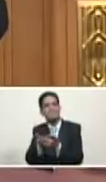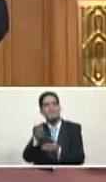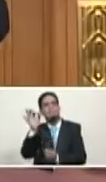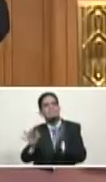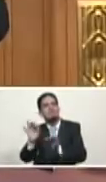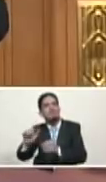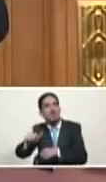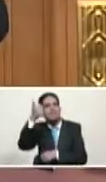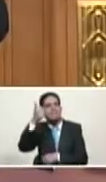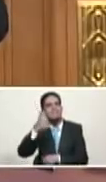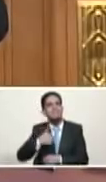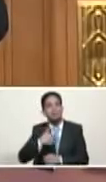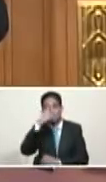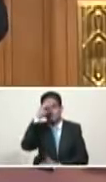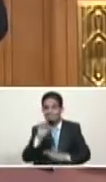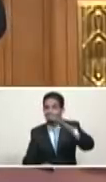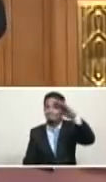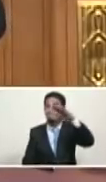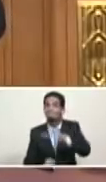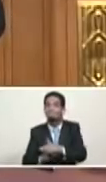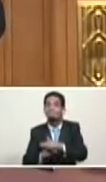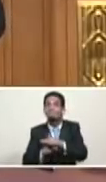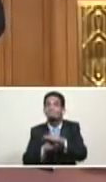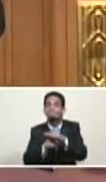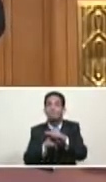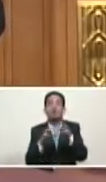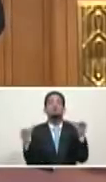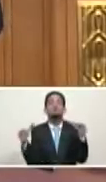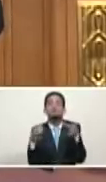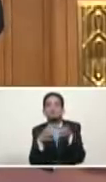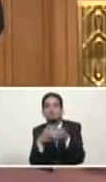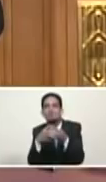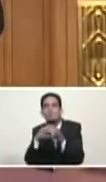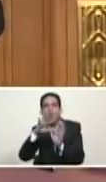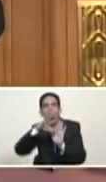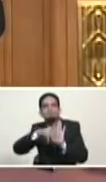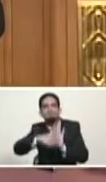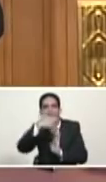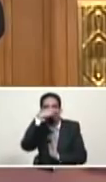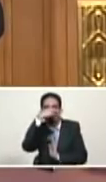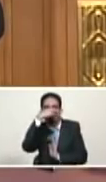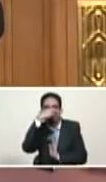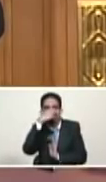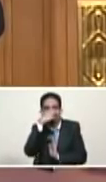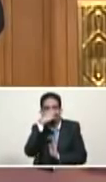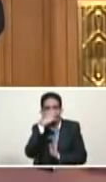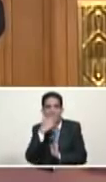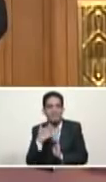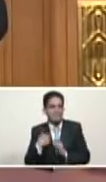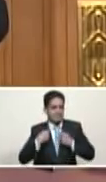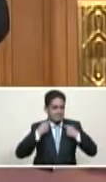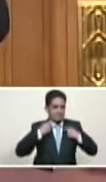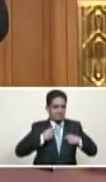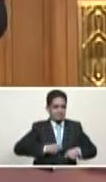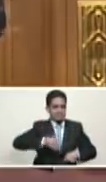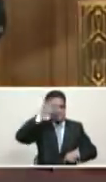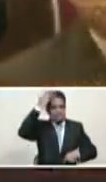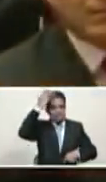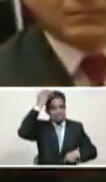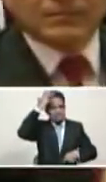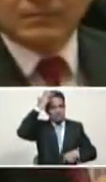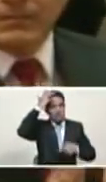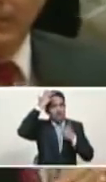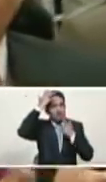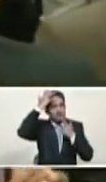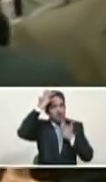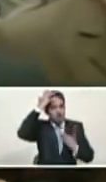estoy obstinado de las mafias que roban. Se visten de rojo rojito para robar. Estoy obstinado de